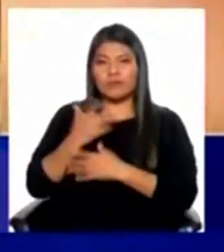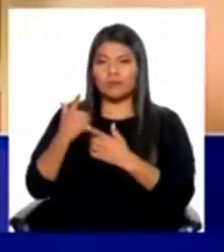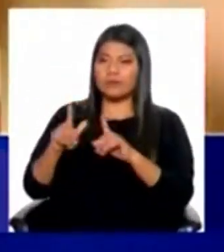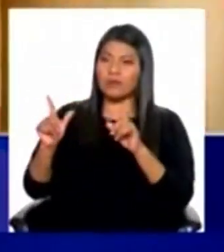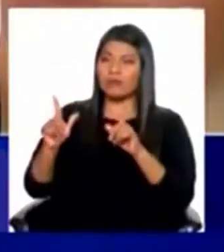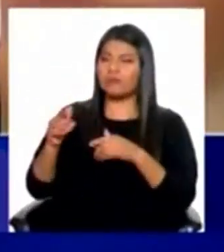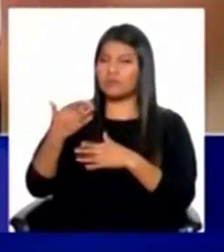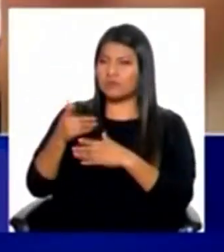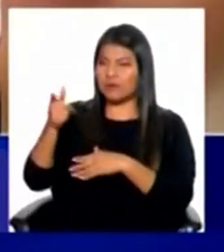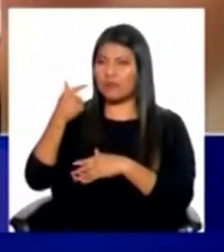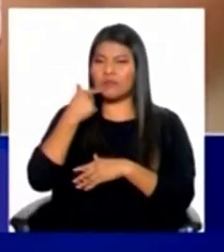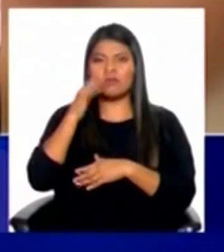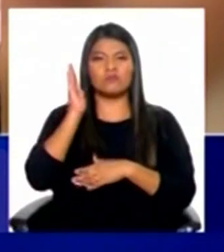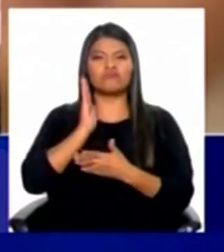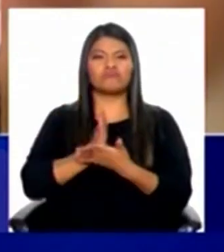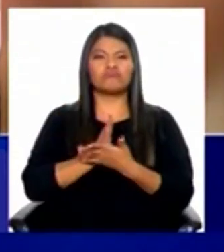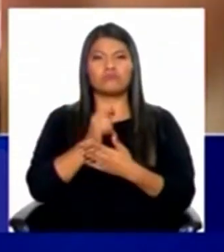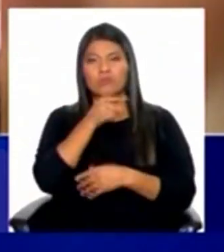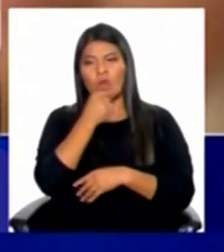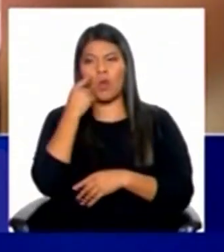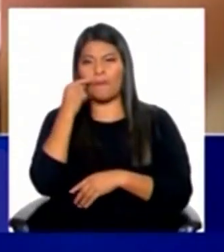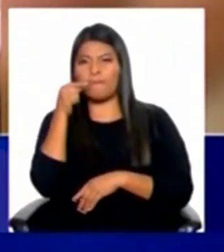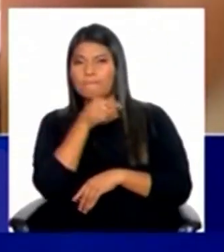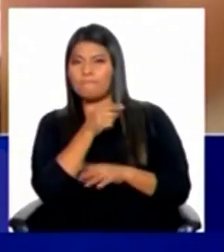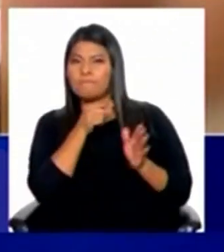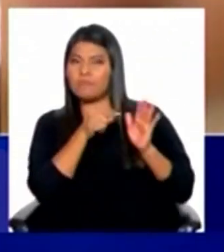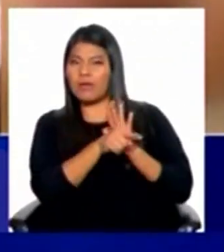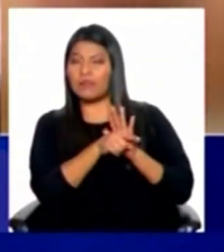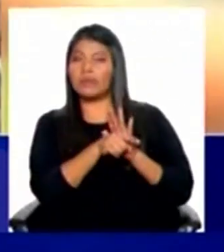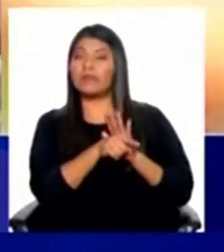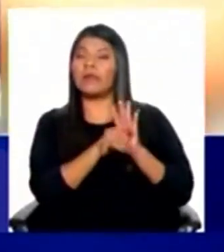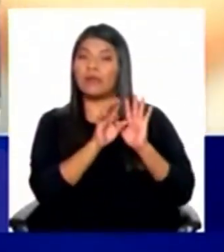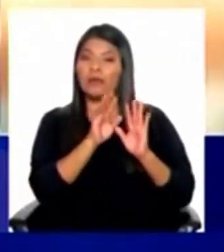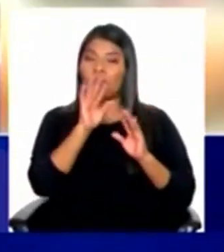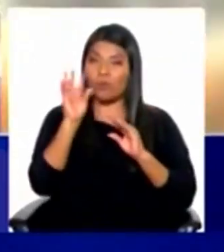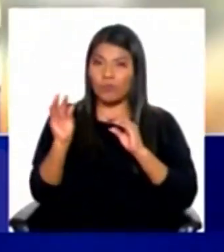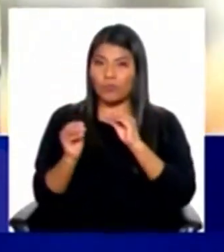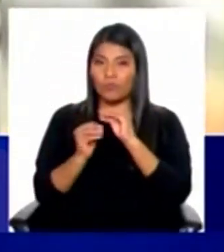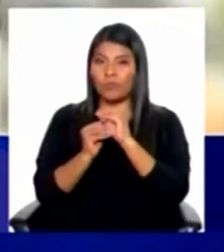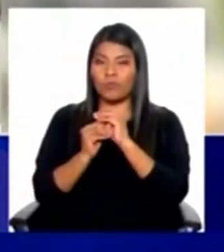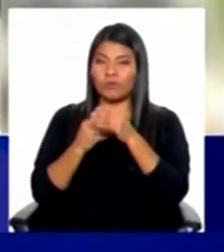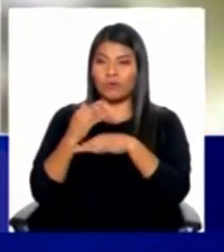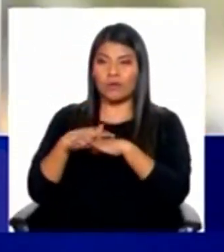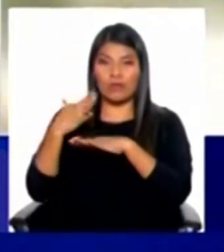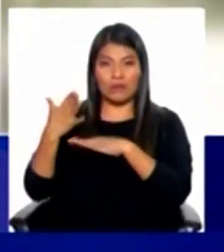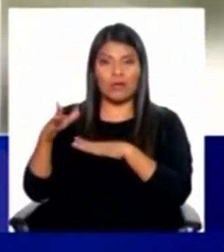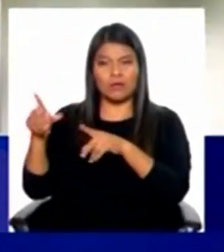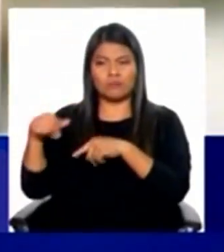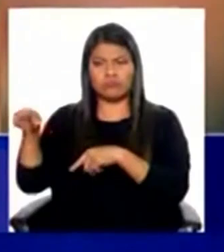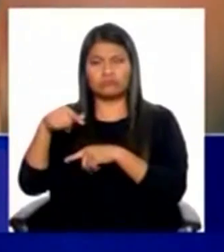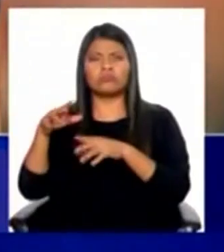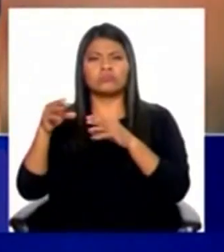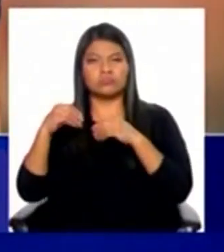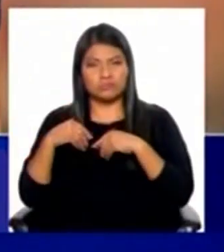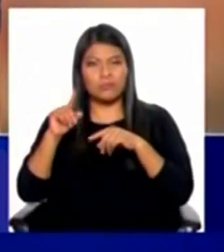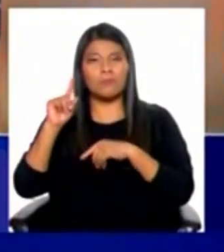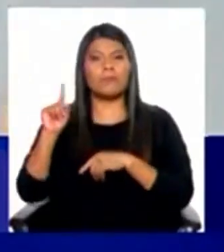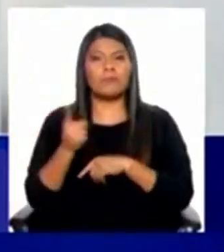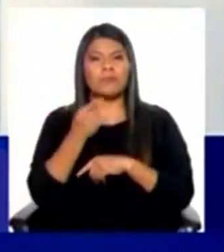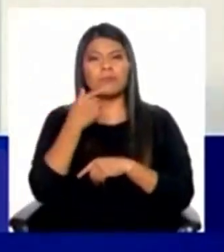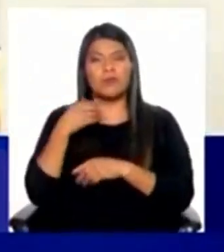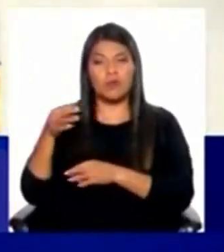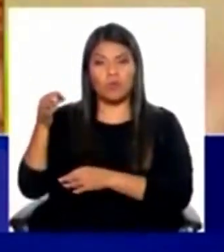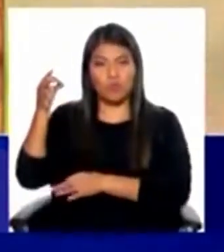embargo, también se debe de señalar de que se haya apelado esta decisión. Sí. Es decir, que por ahora se ha tomado una decisión en primera instancia, el